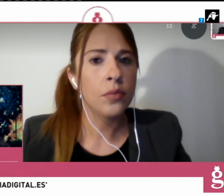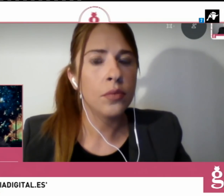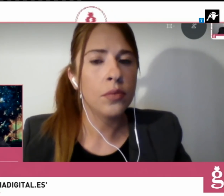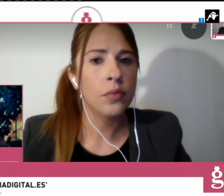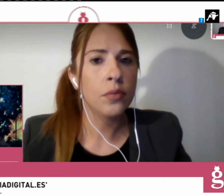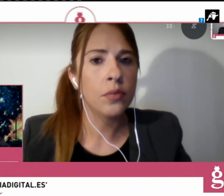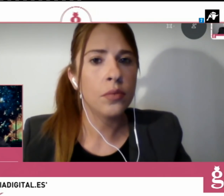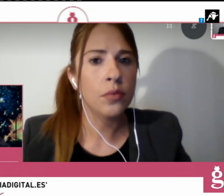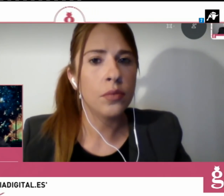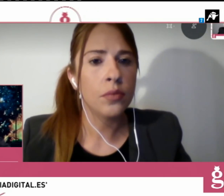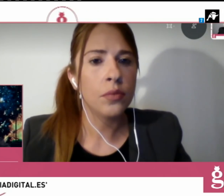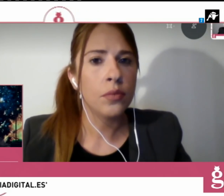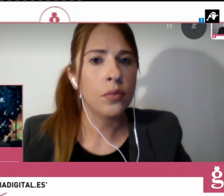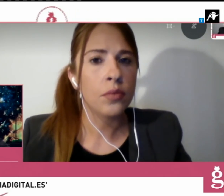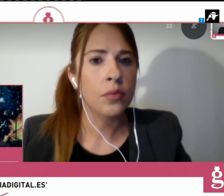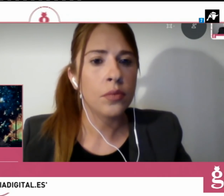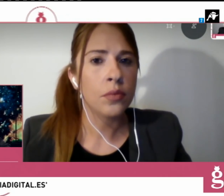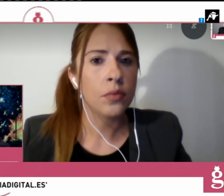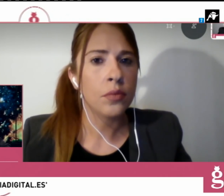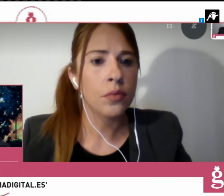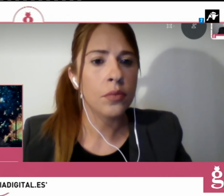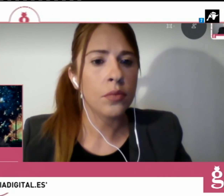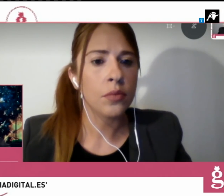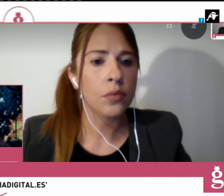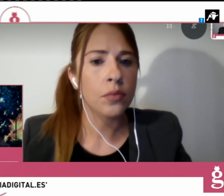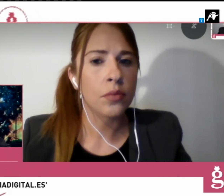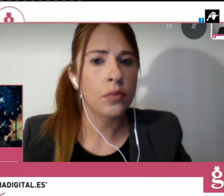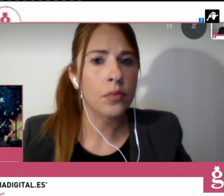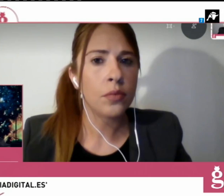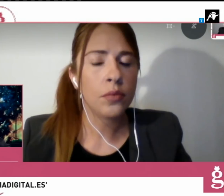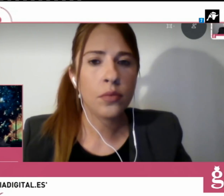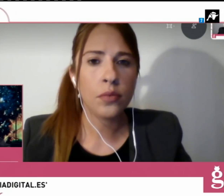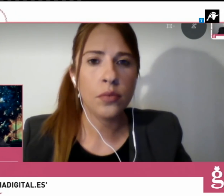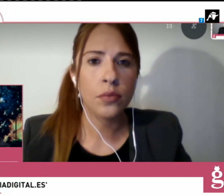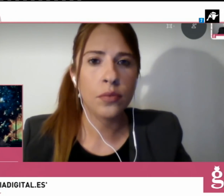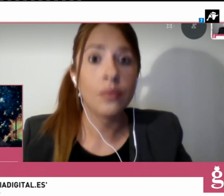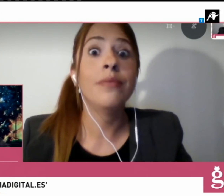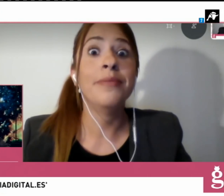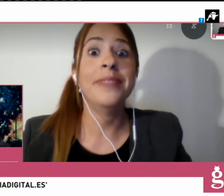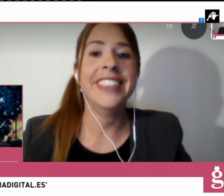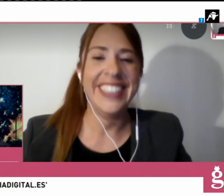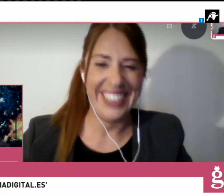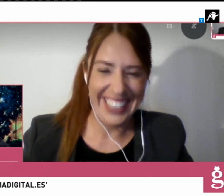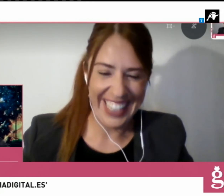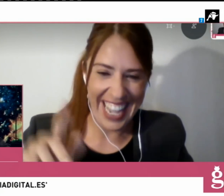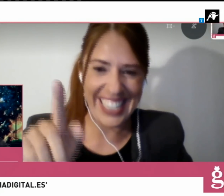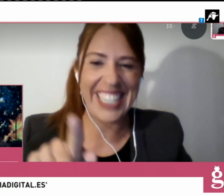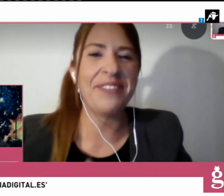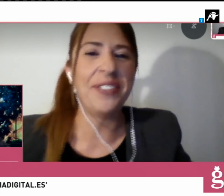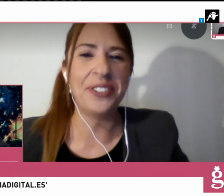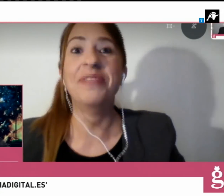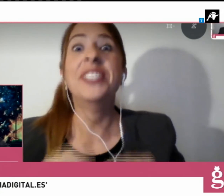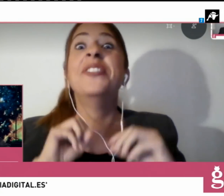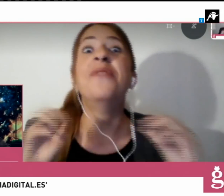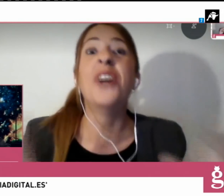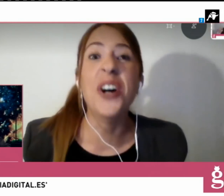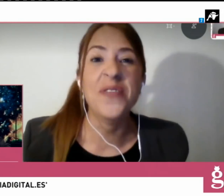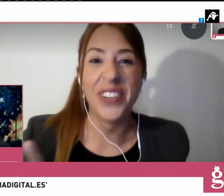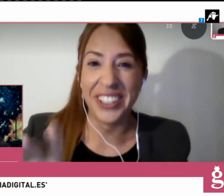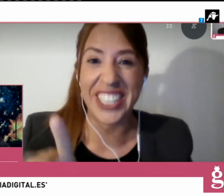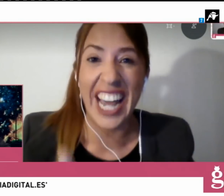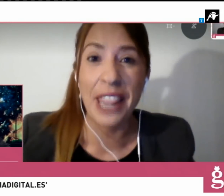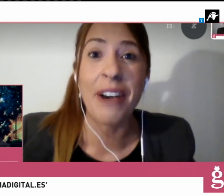en los compañeros de mayoría parlamentaria del PSOE, Bildu, Esquerra y compañía? Ese es mi boom. ¡Boom!